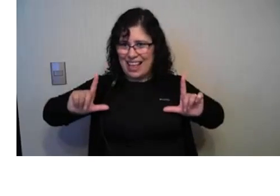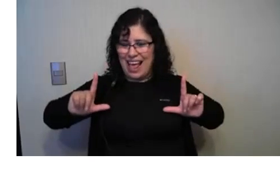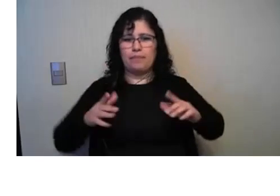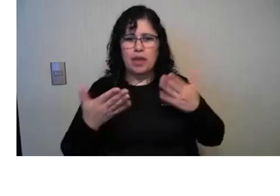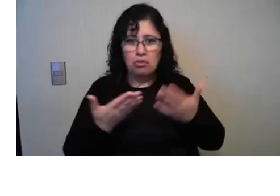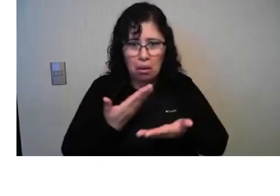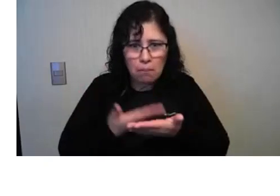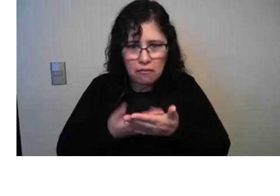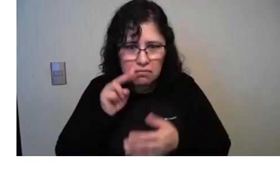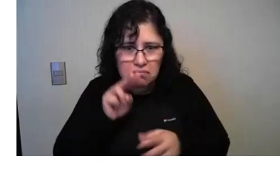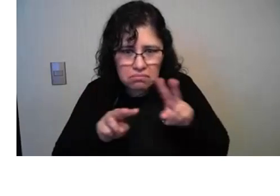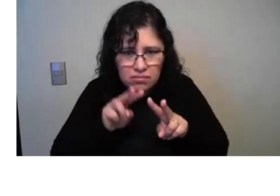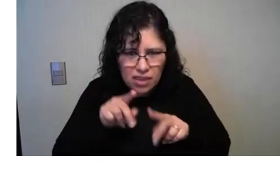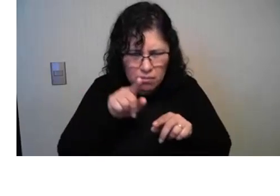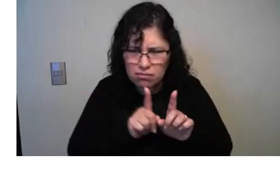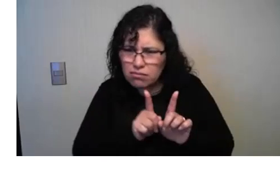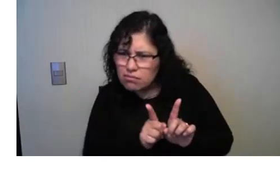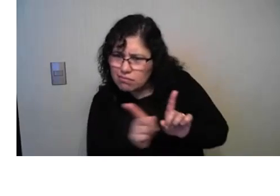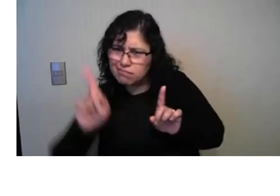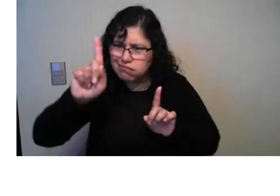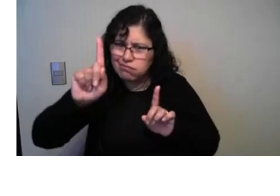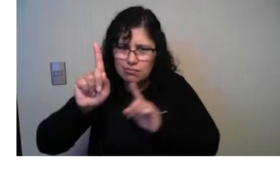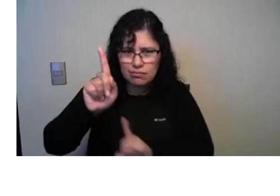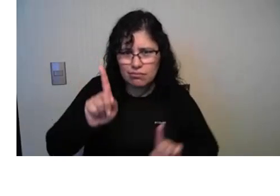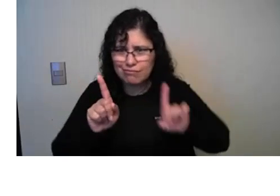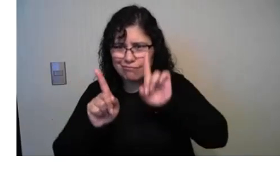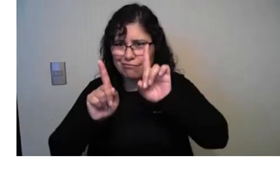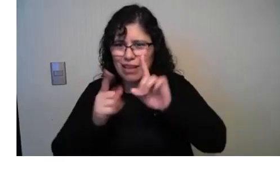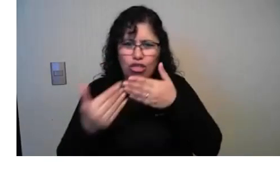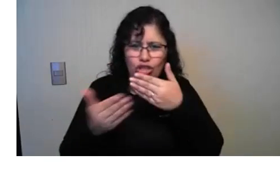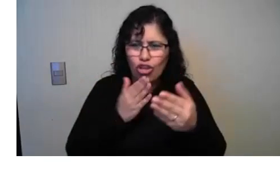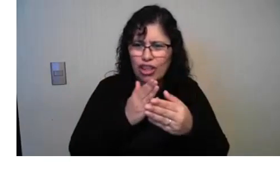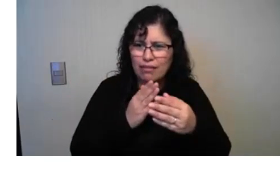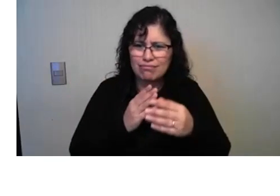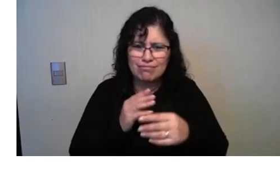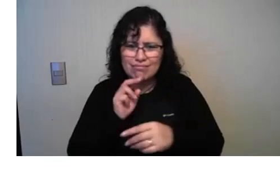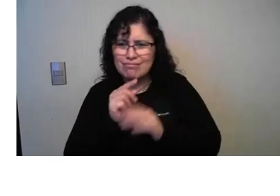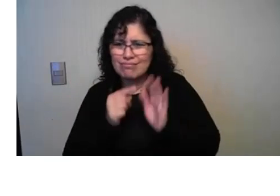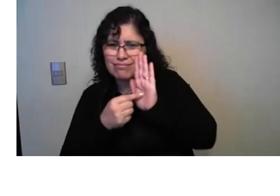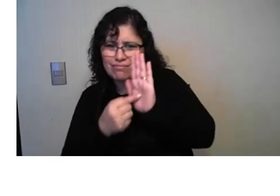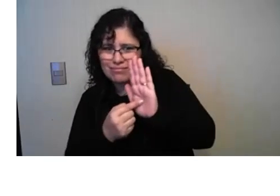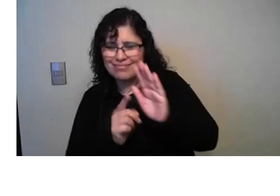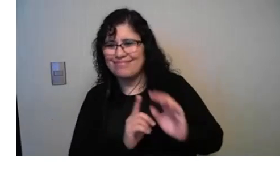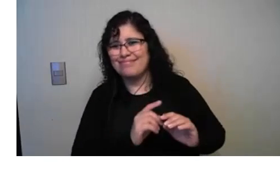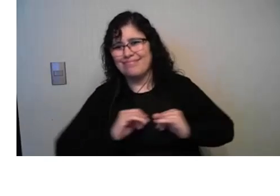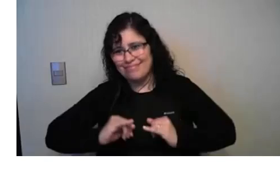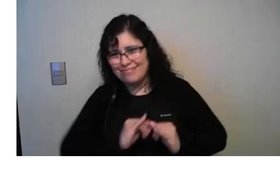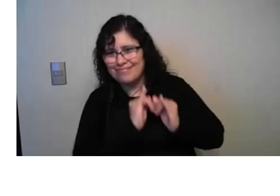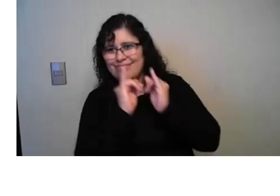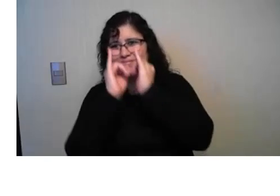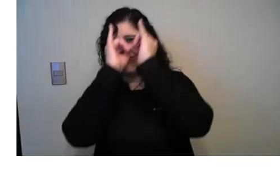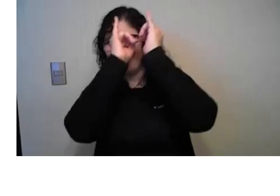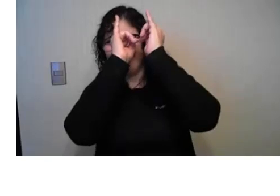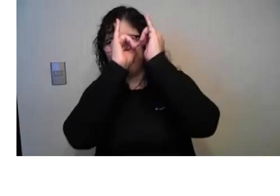estas figuras, estas flechas están indicando la dirección de la información. Es decir, estos están ascendiendo. Cuando ascienden,